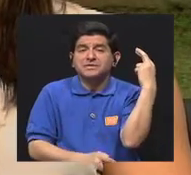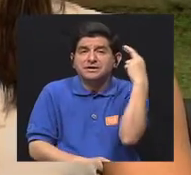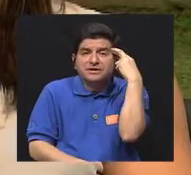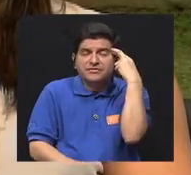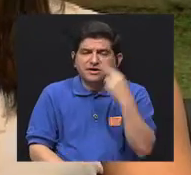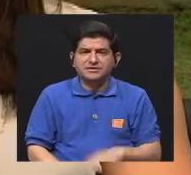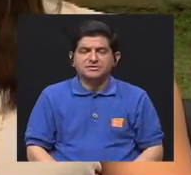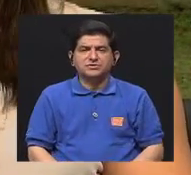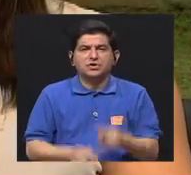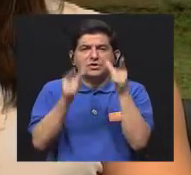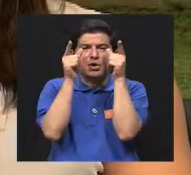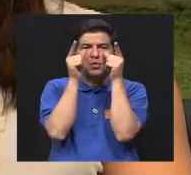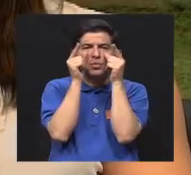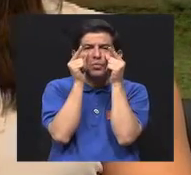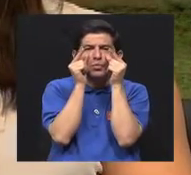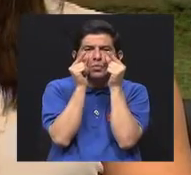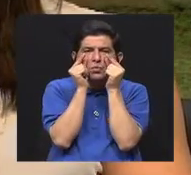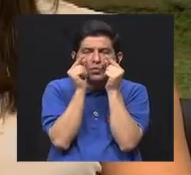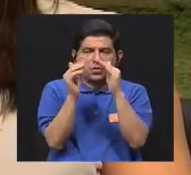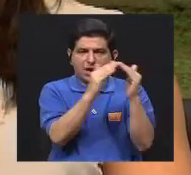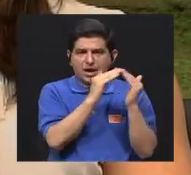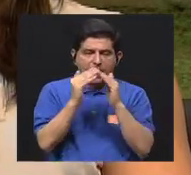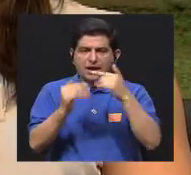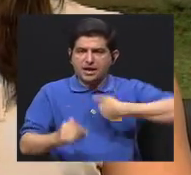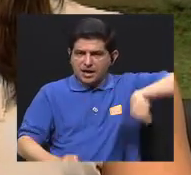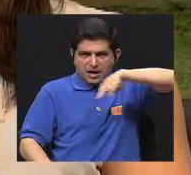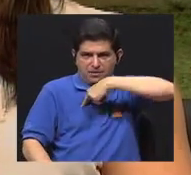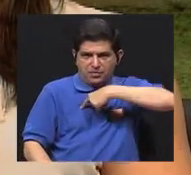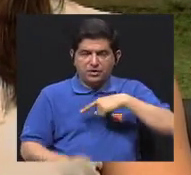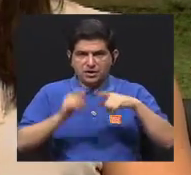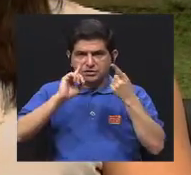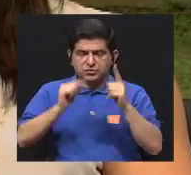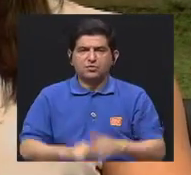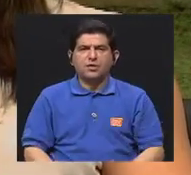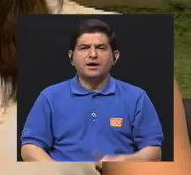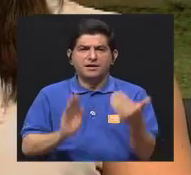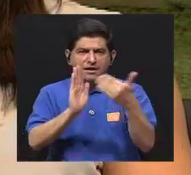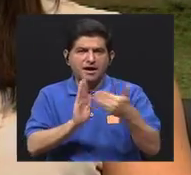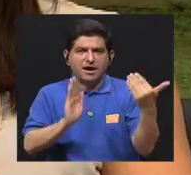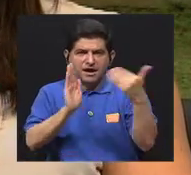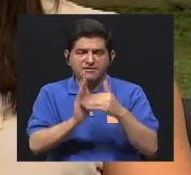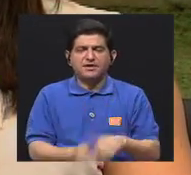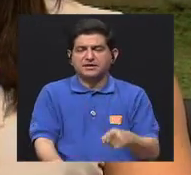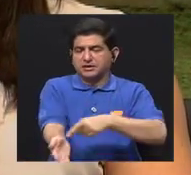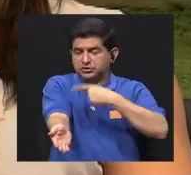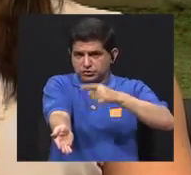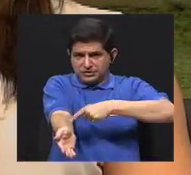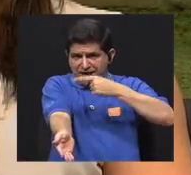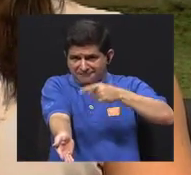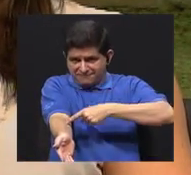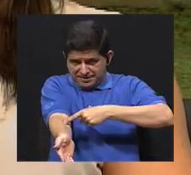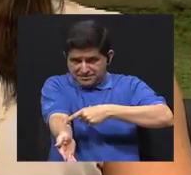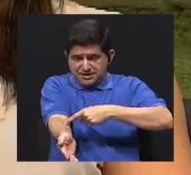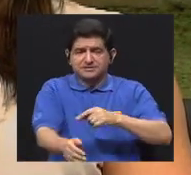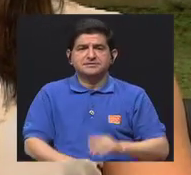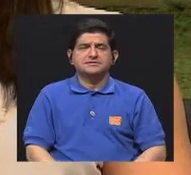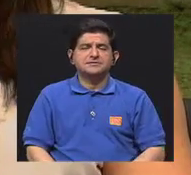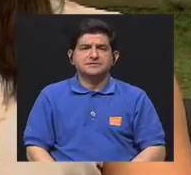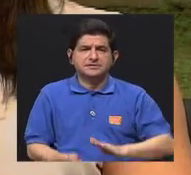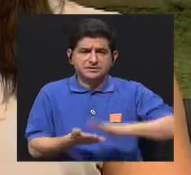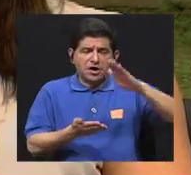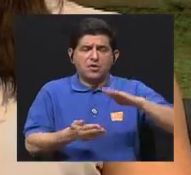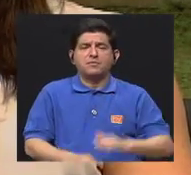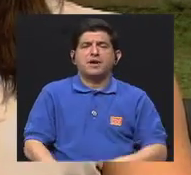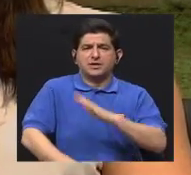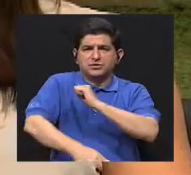de pérdida visual en nuestra población se encuentra el daño por diabetes, se encuentra el aumento de